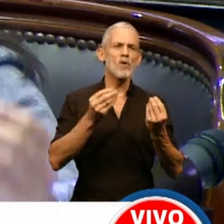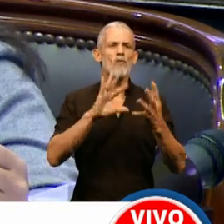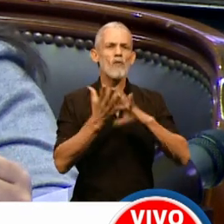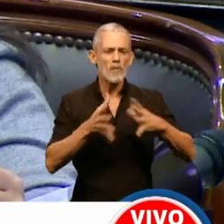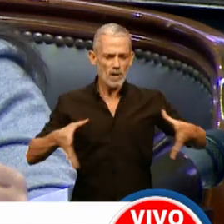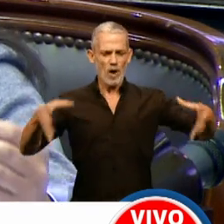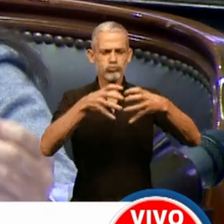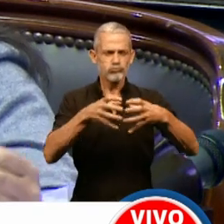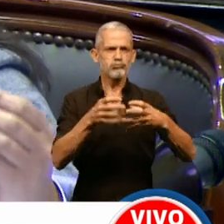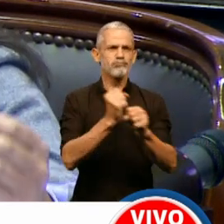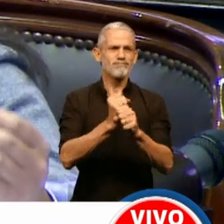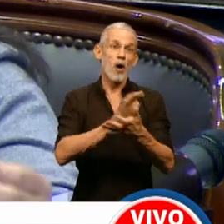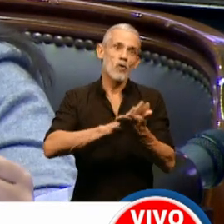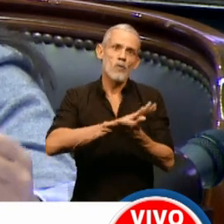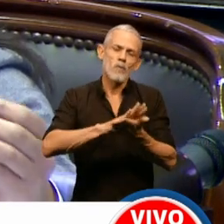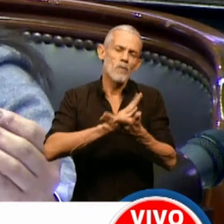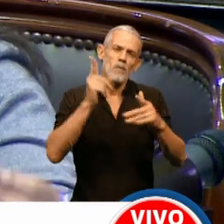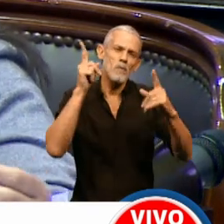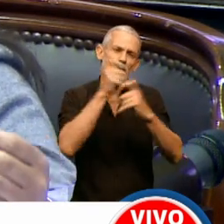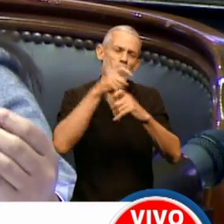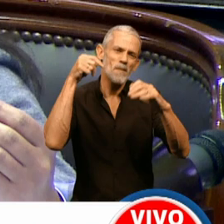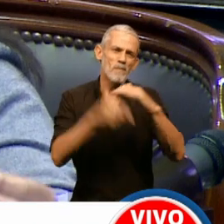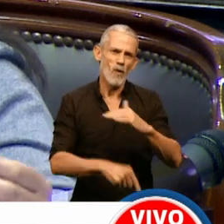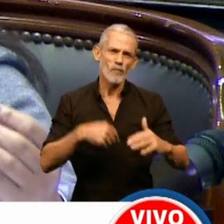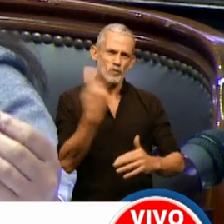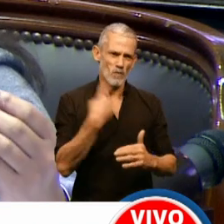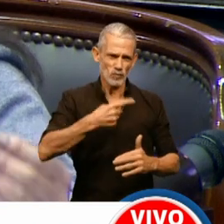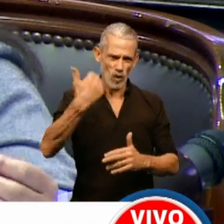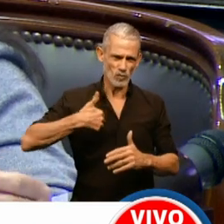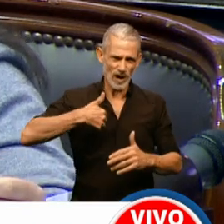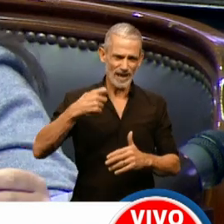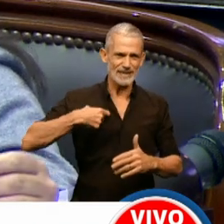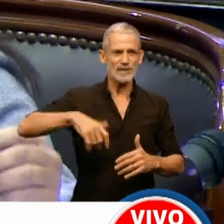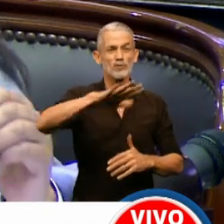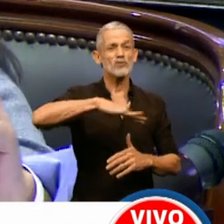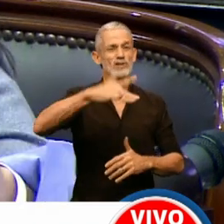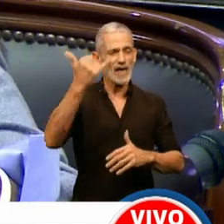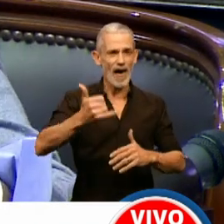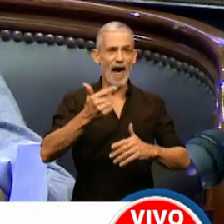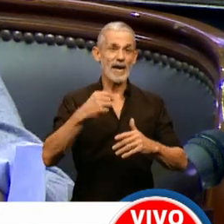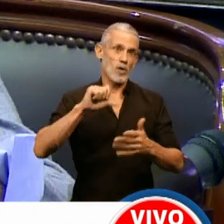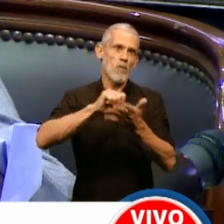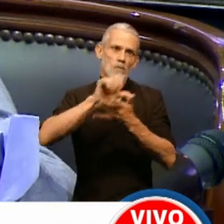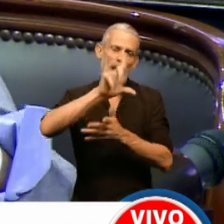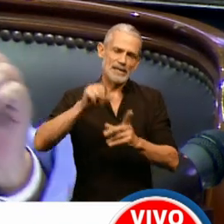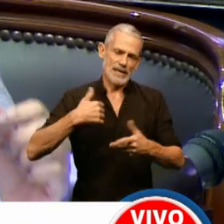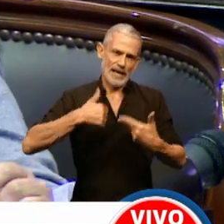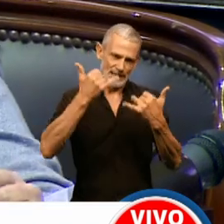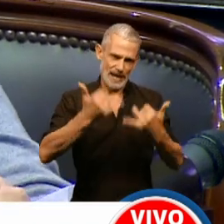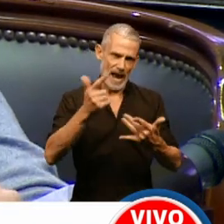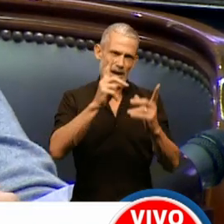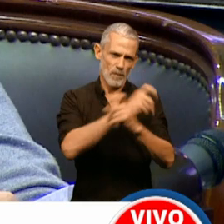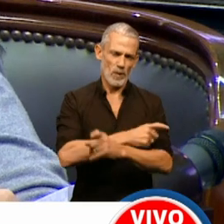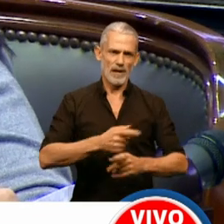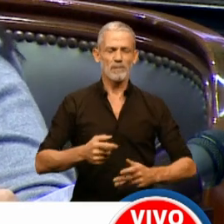colectiva para los problemas tan profundos y complejos que nos atraviesan como sociedad y como país también